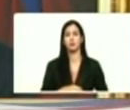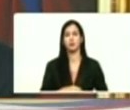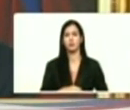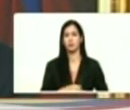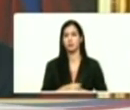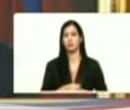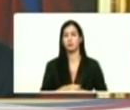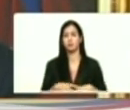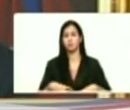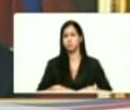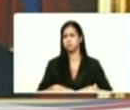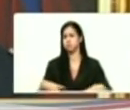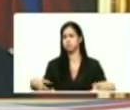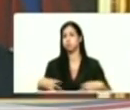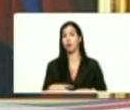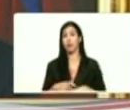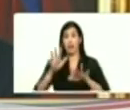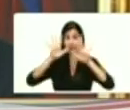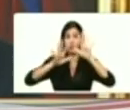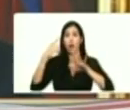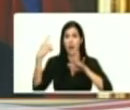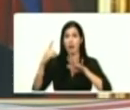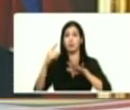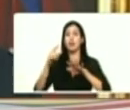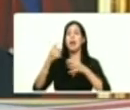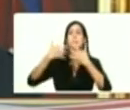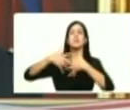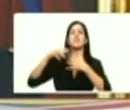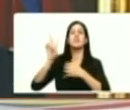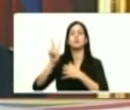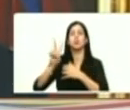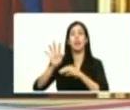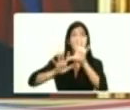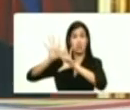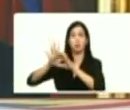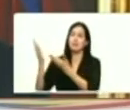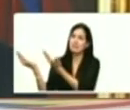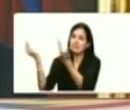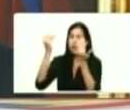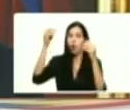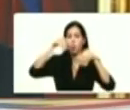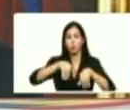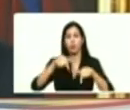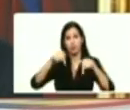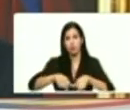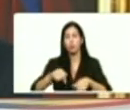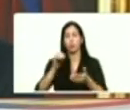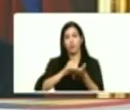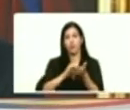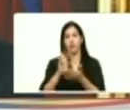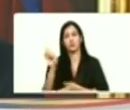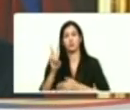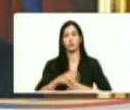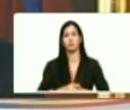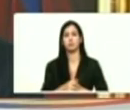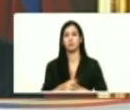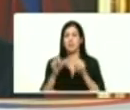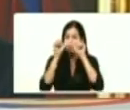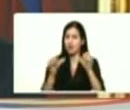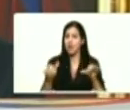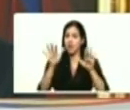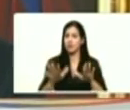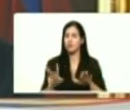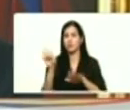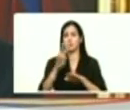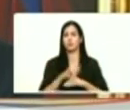la inmensa fortuna que hay en el exterior de venezolanos y más allá diría yo no solo de venezolanos pero esto fue pensado para venezolanos en